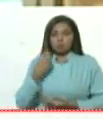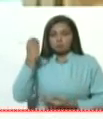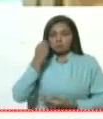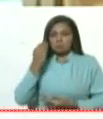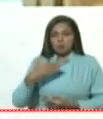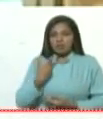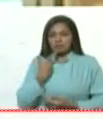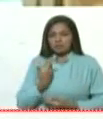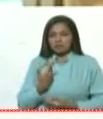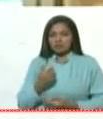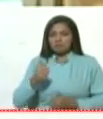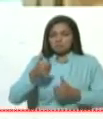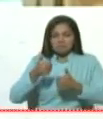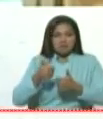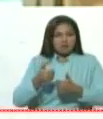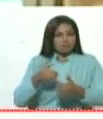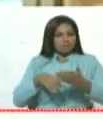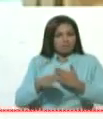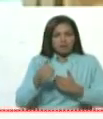eso va bien.